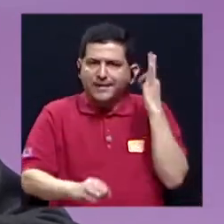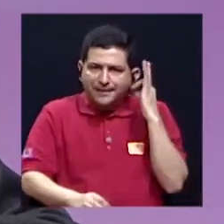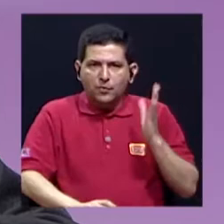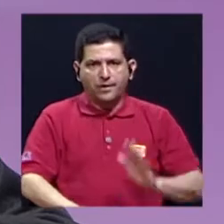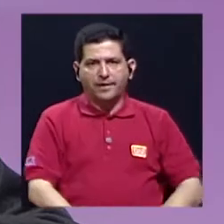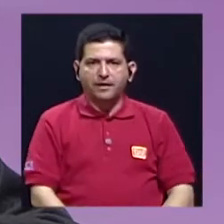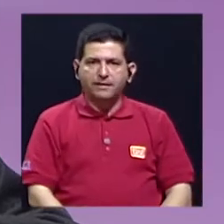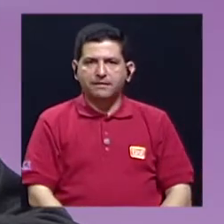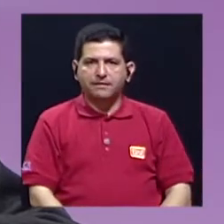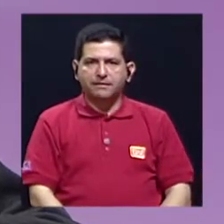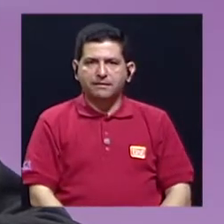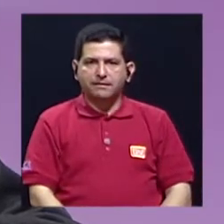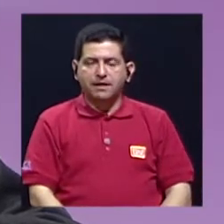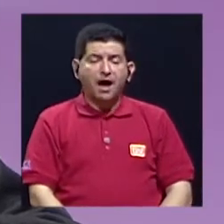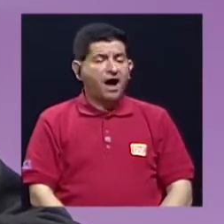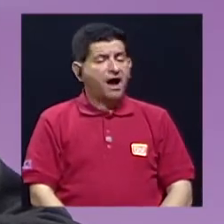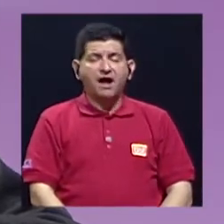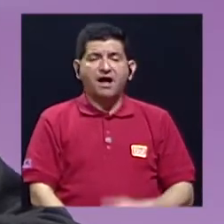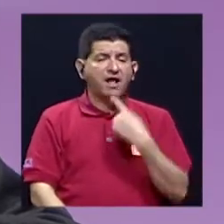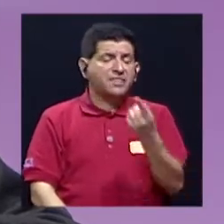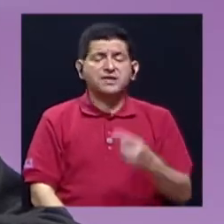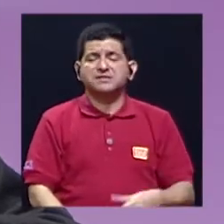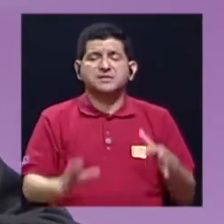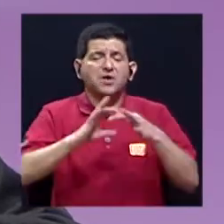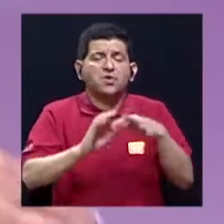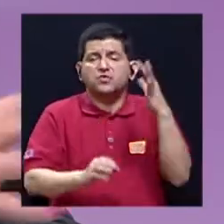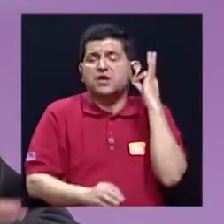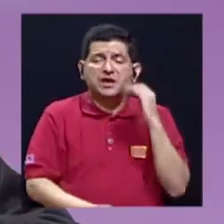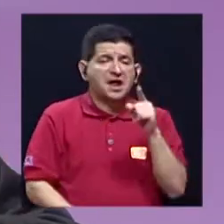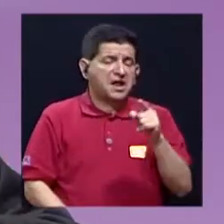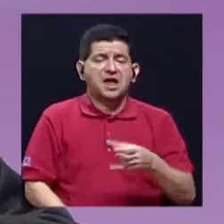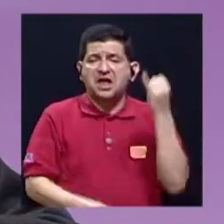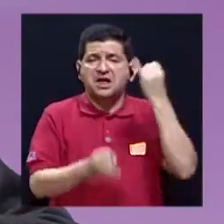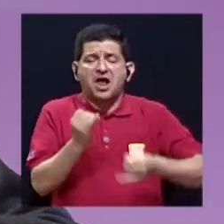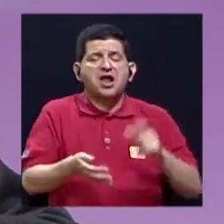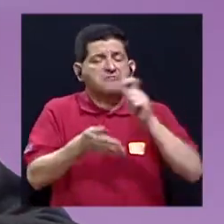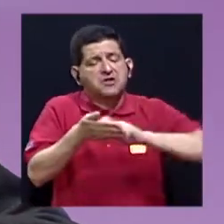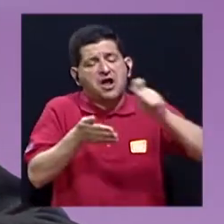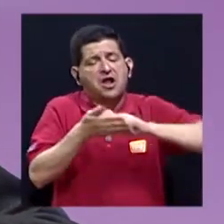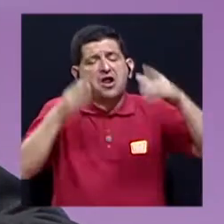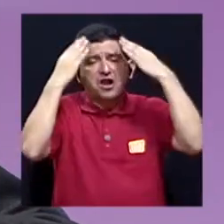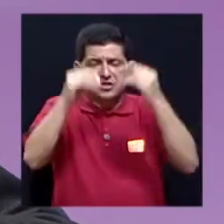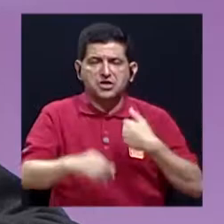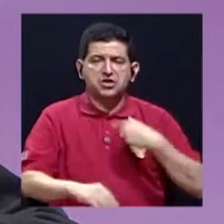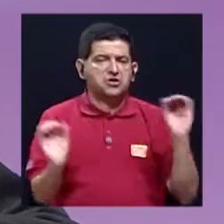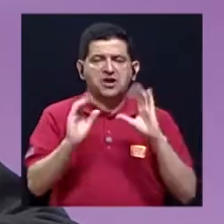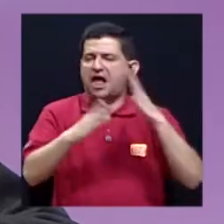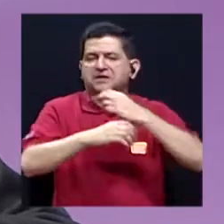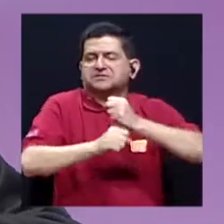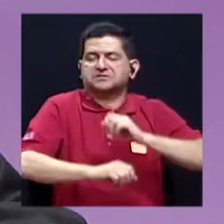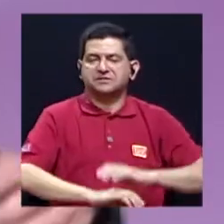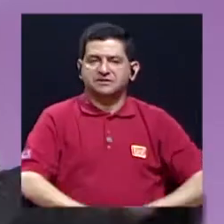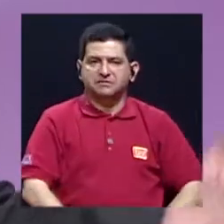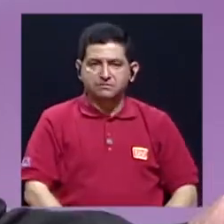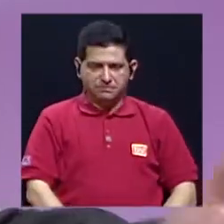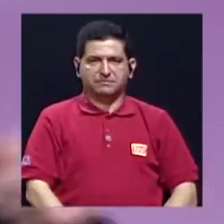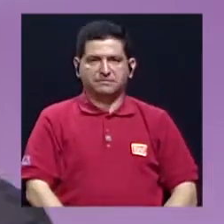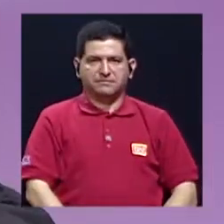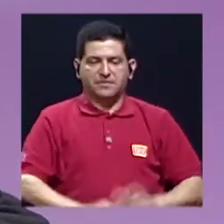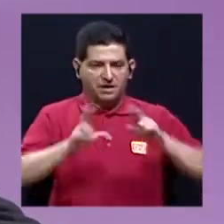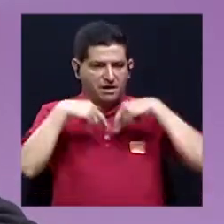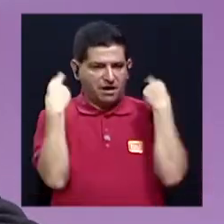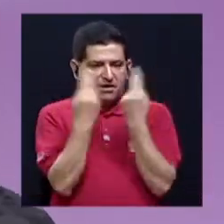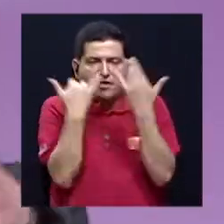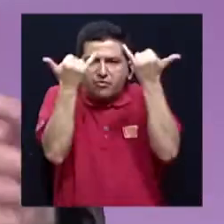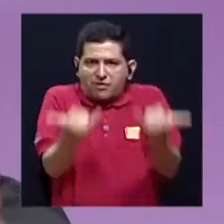mujer, que la coordine la mujer. ¿Por qué? Porque a final de cuentas ella es la que va a tener que hacer el informe. Entonces yo no hago nada. A final de cuentas llega la